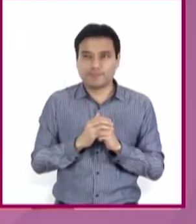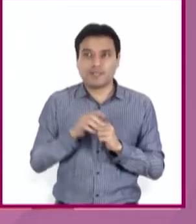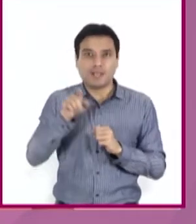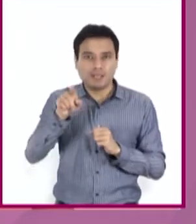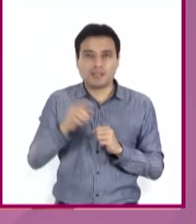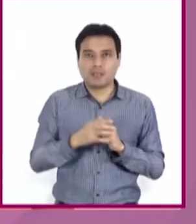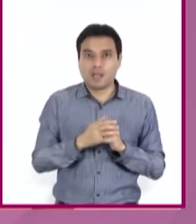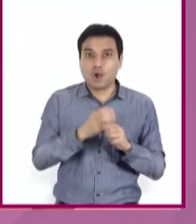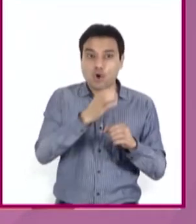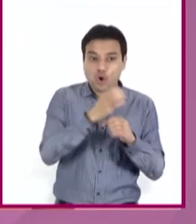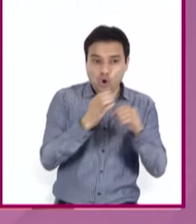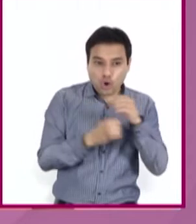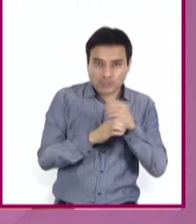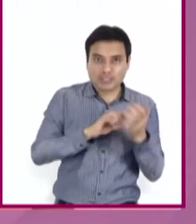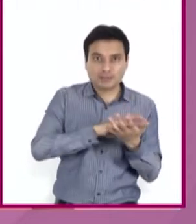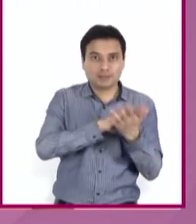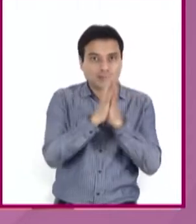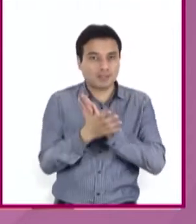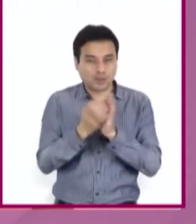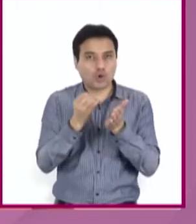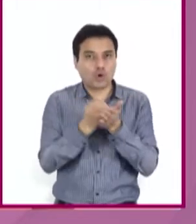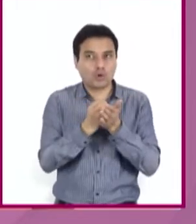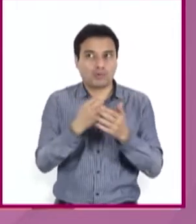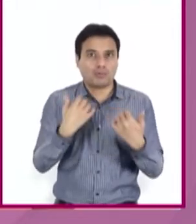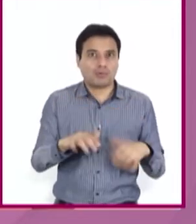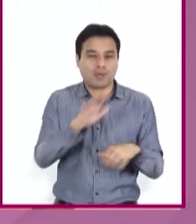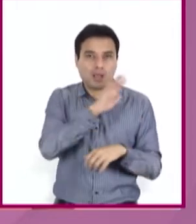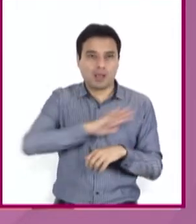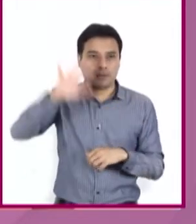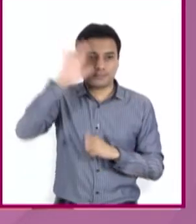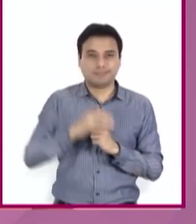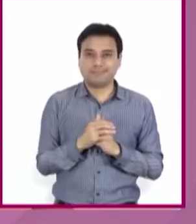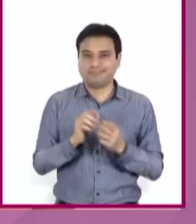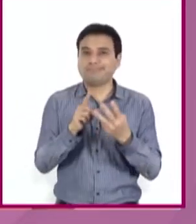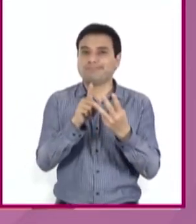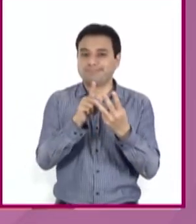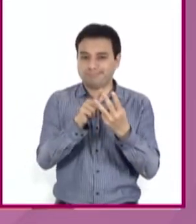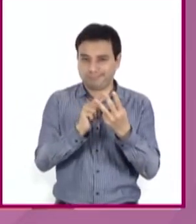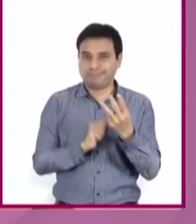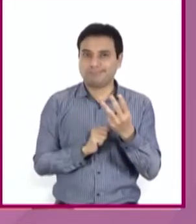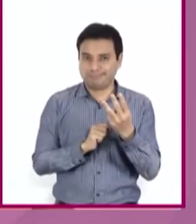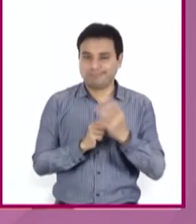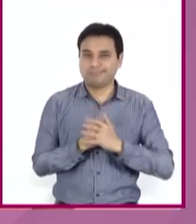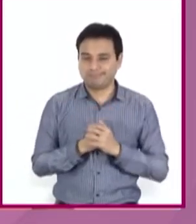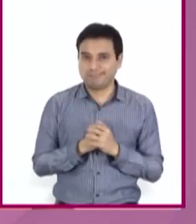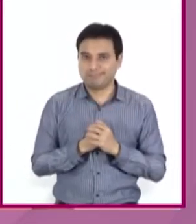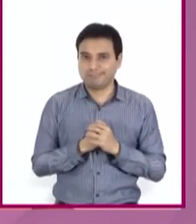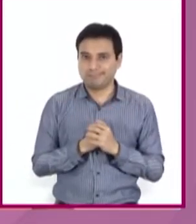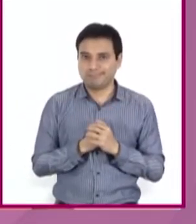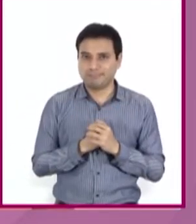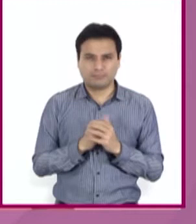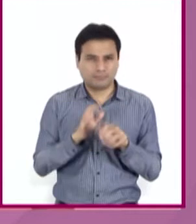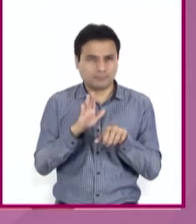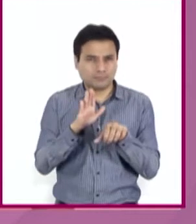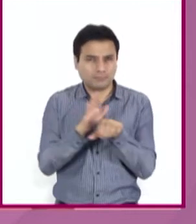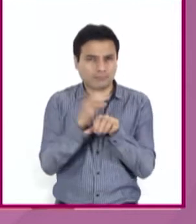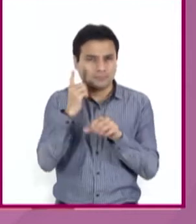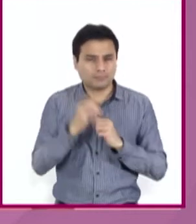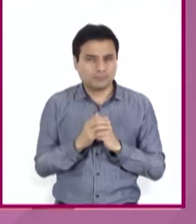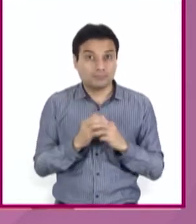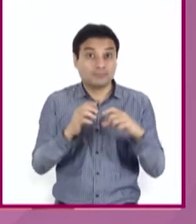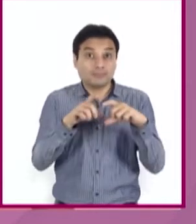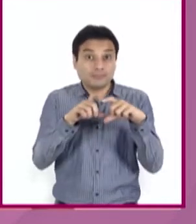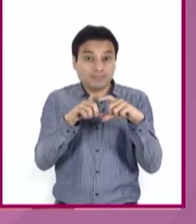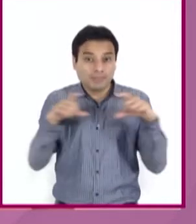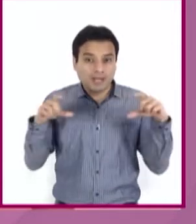de manera espectacular. Así es, la respuesta correcta sería B, ya que en el